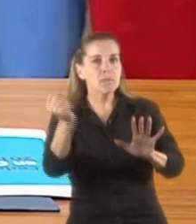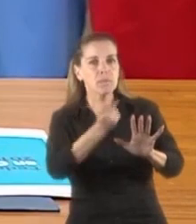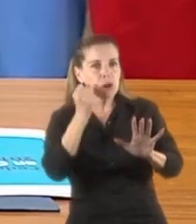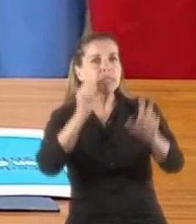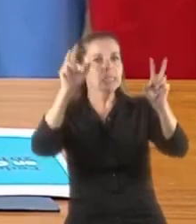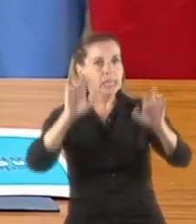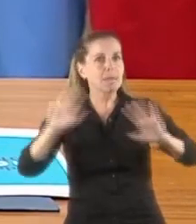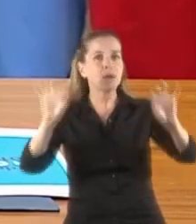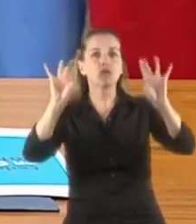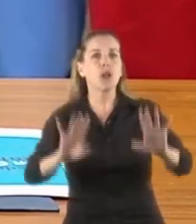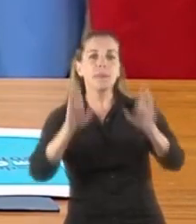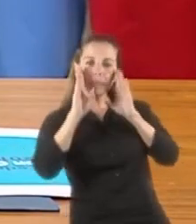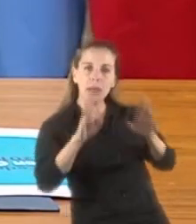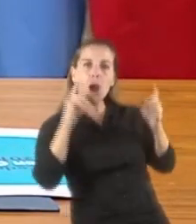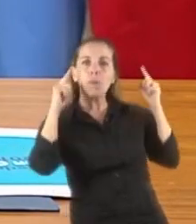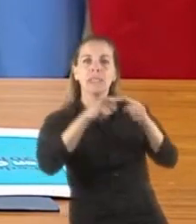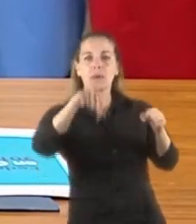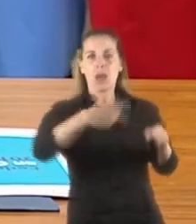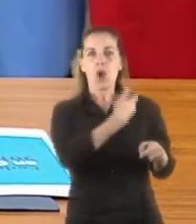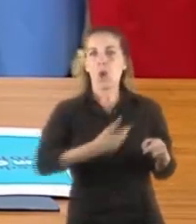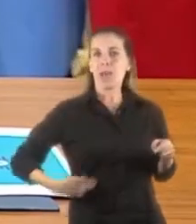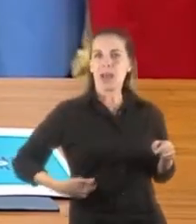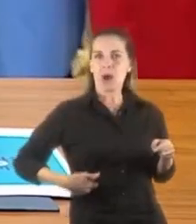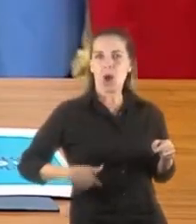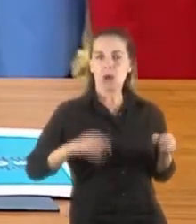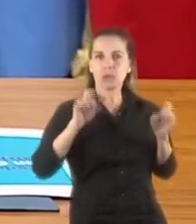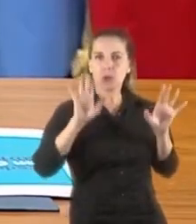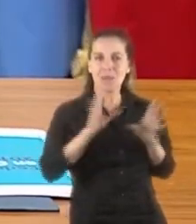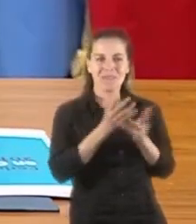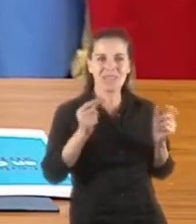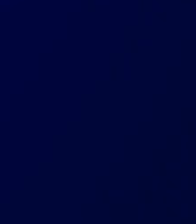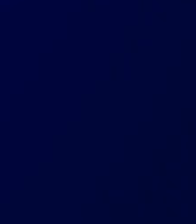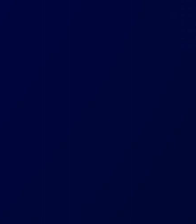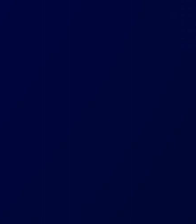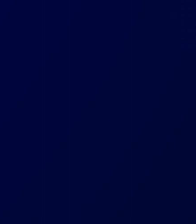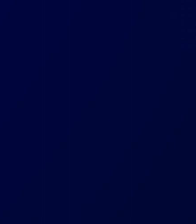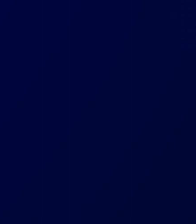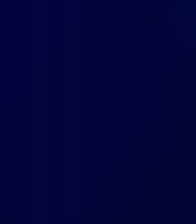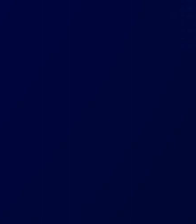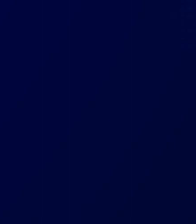exceder a este gobierno y debe ser una política de Estado.